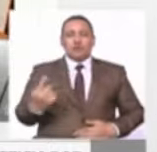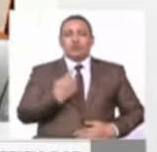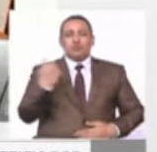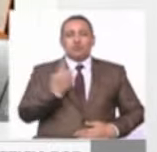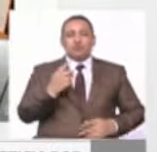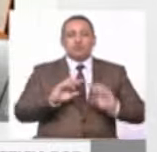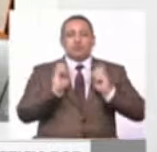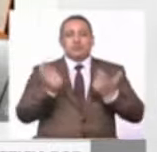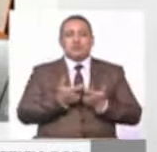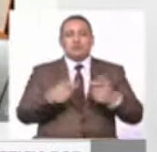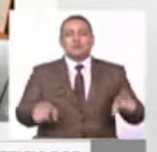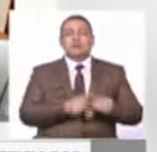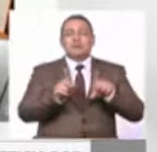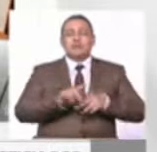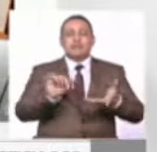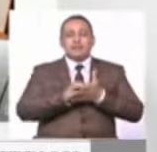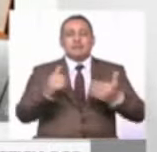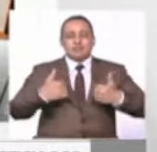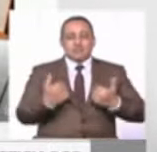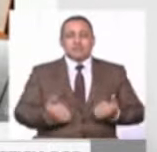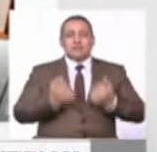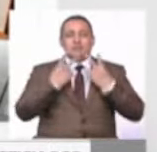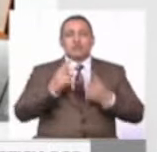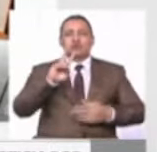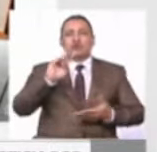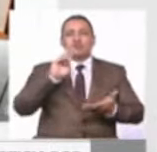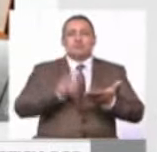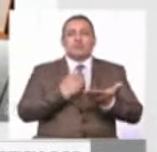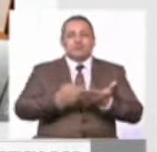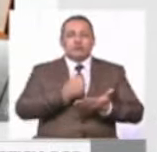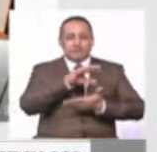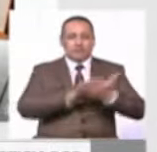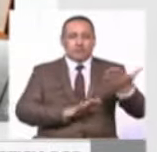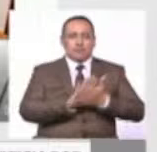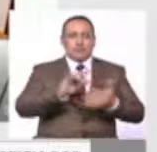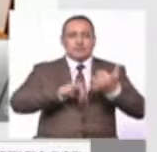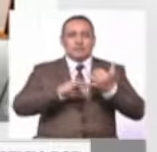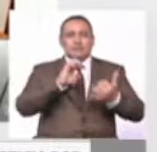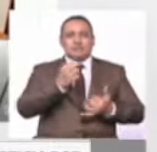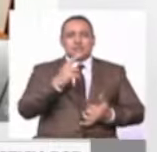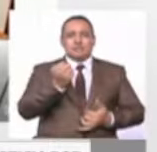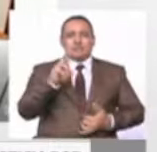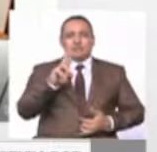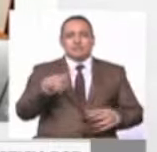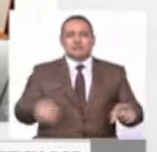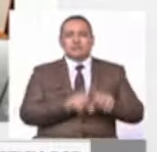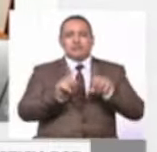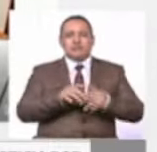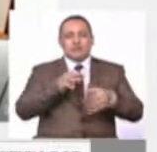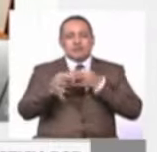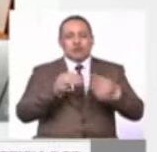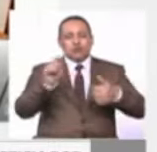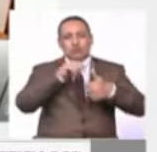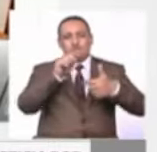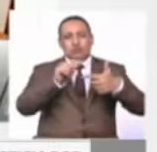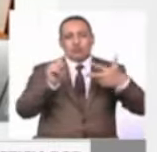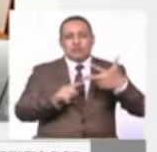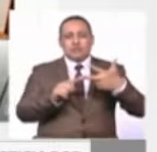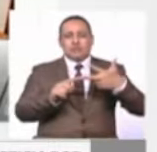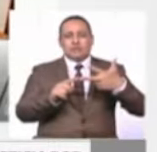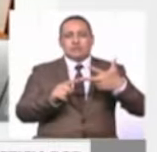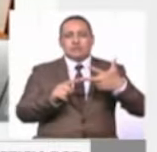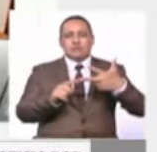Justicia s se utilizó hasta dos veces un informe de servir el que se refería a los tres puntos que